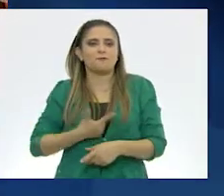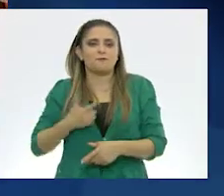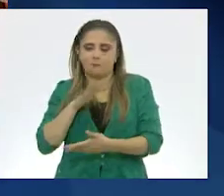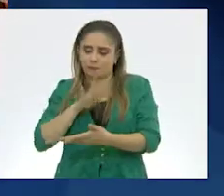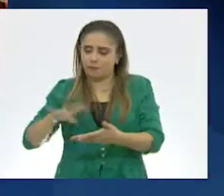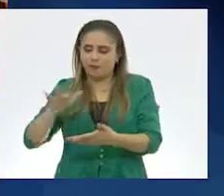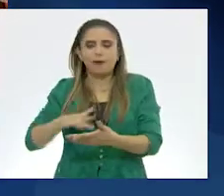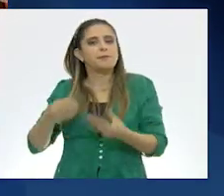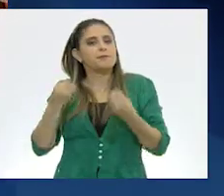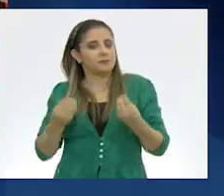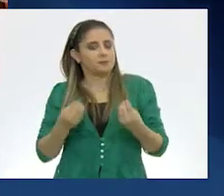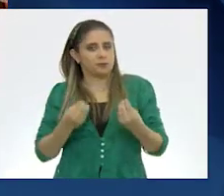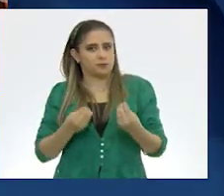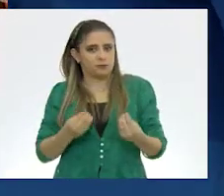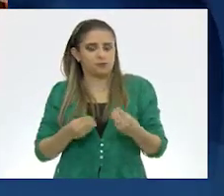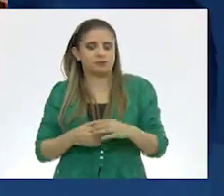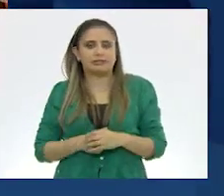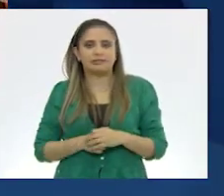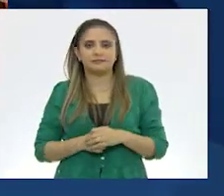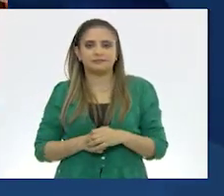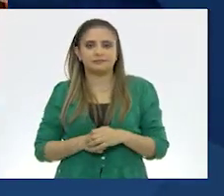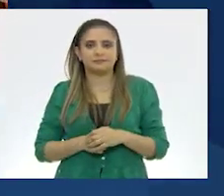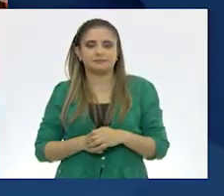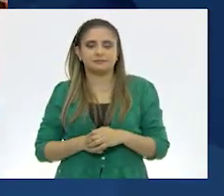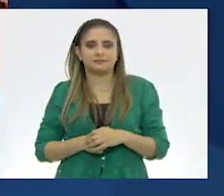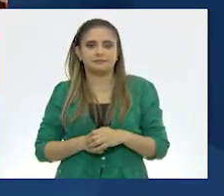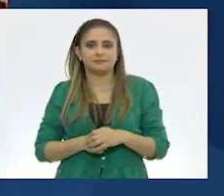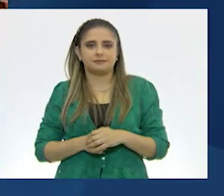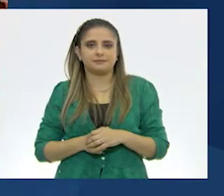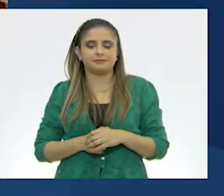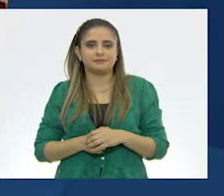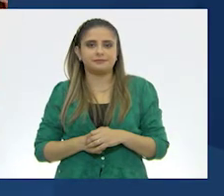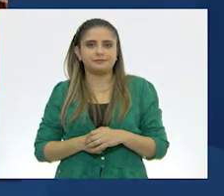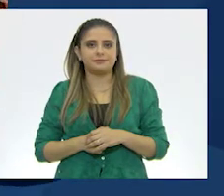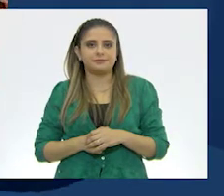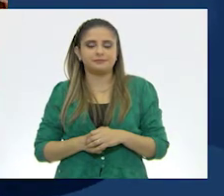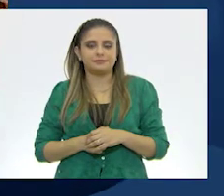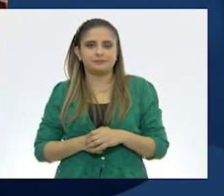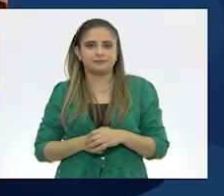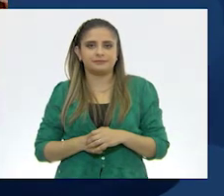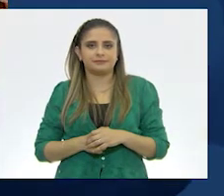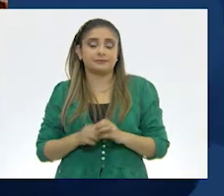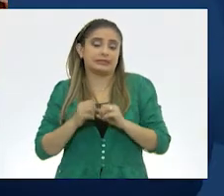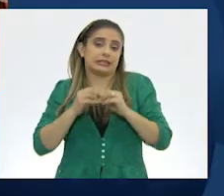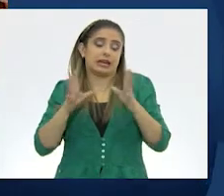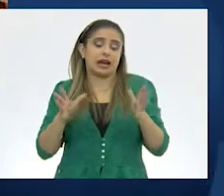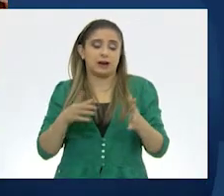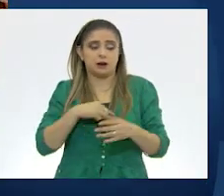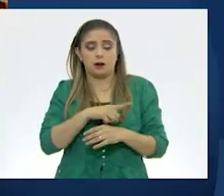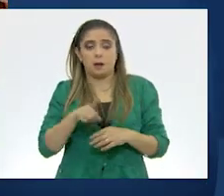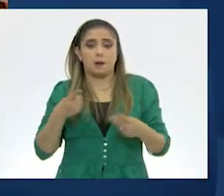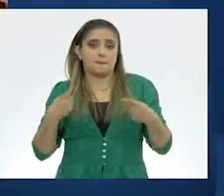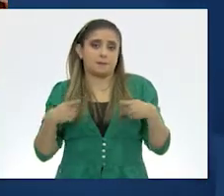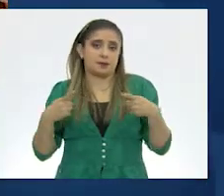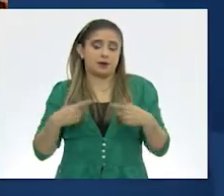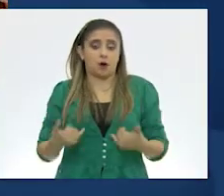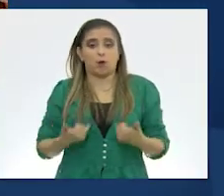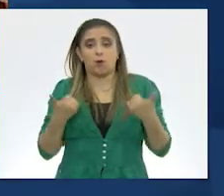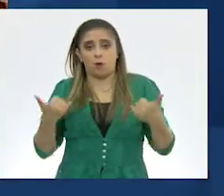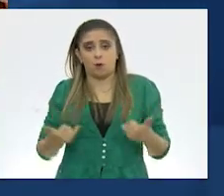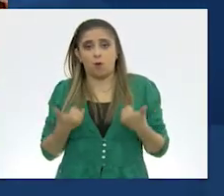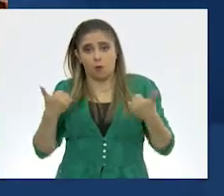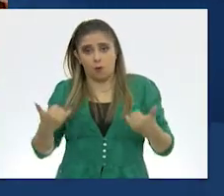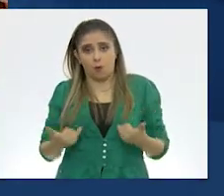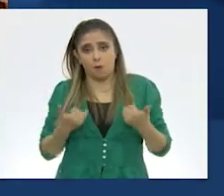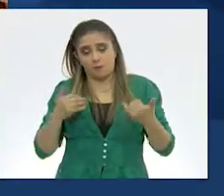público y pues por supuesto para un lector joven como